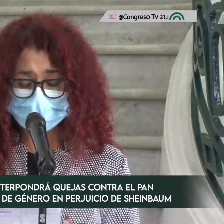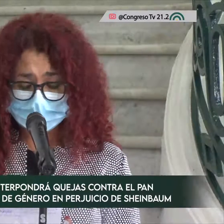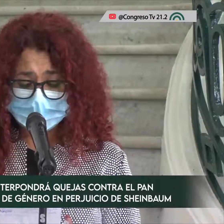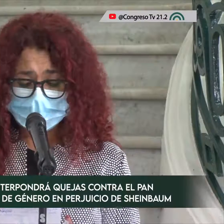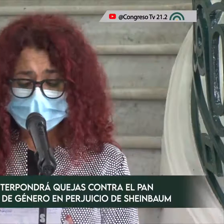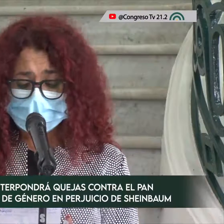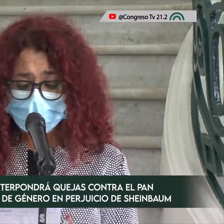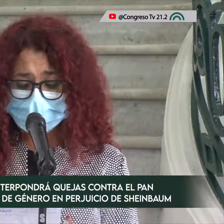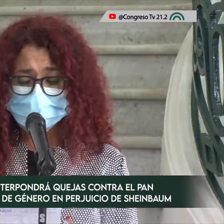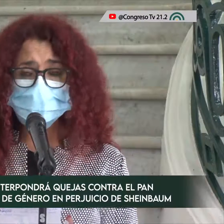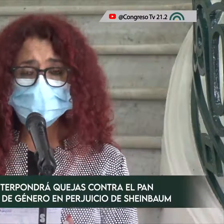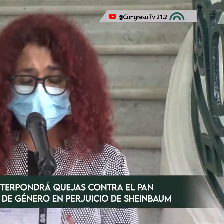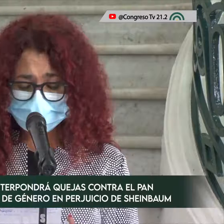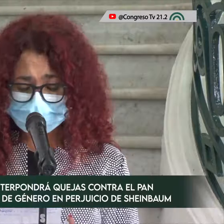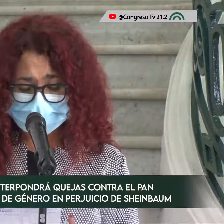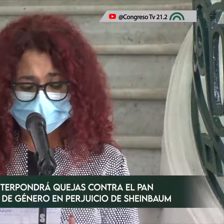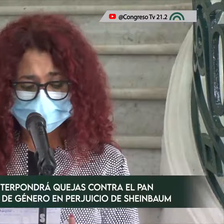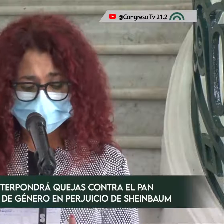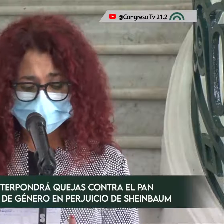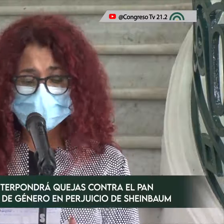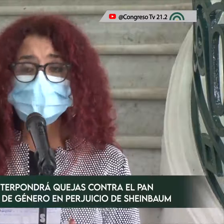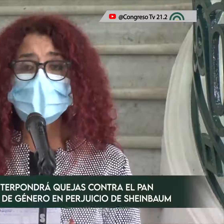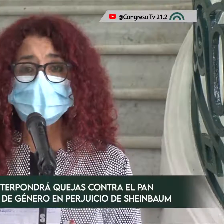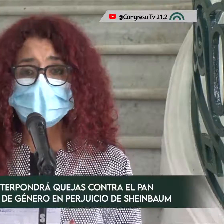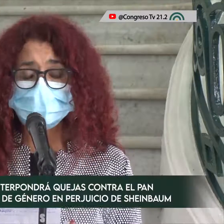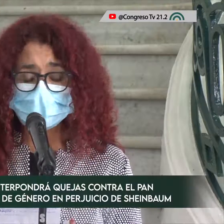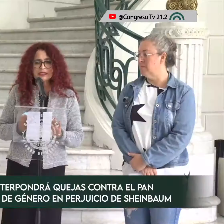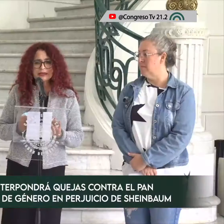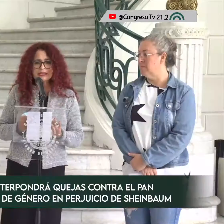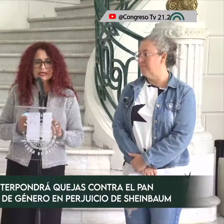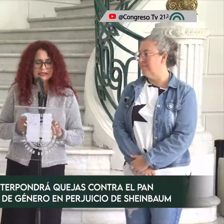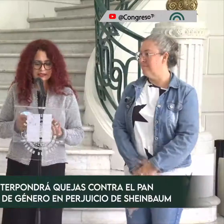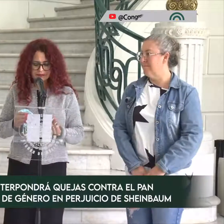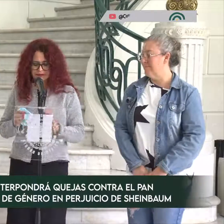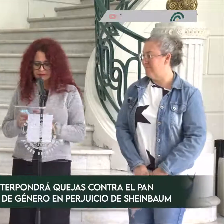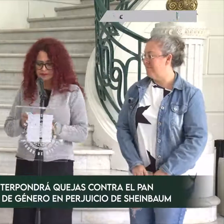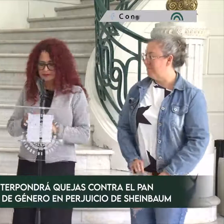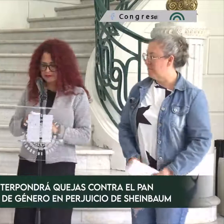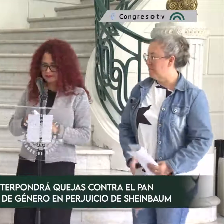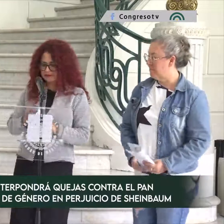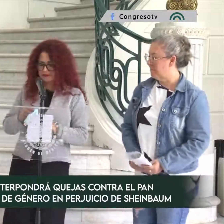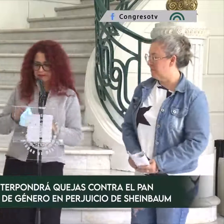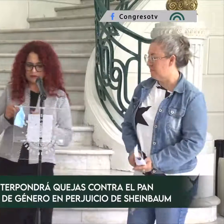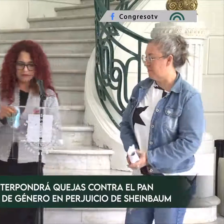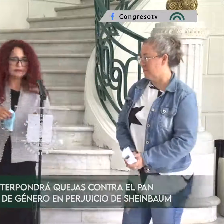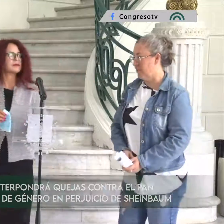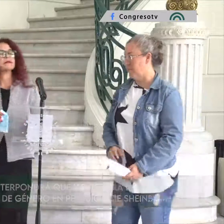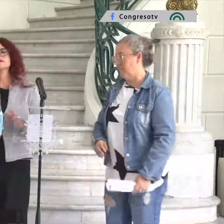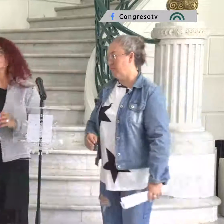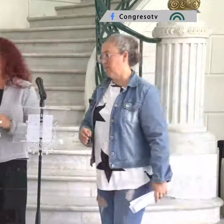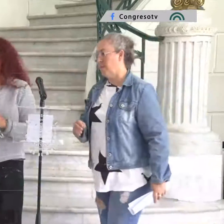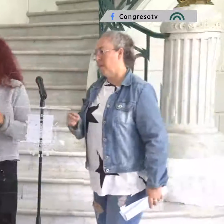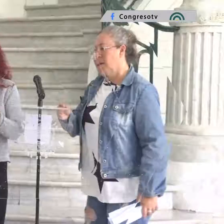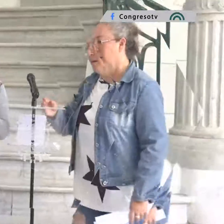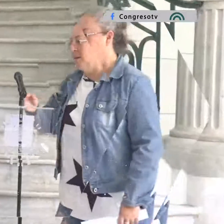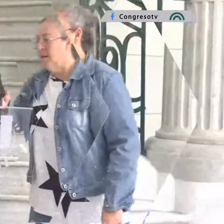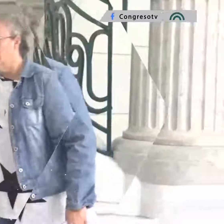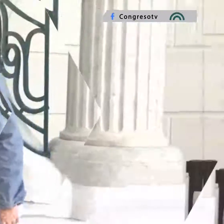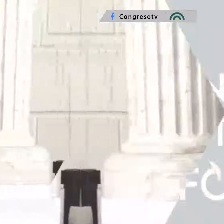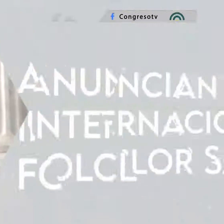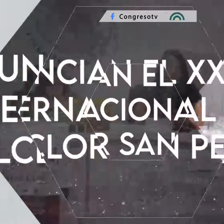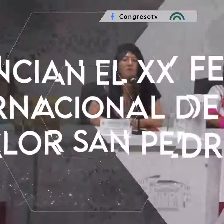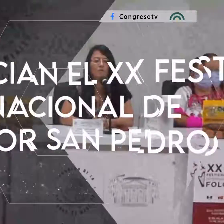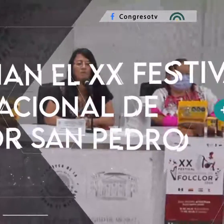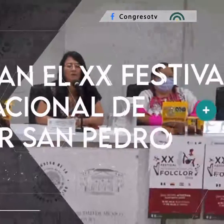diputados Ricardo Rubio Torres y Federico Doring Casar por presuntamente constituir acciones violatorias de los derechos humanos de Sheinbaum.